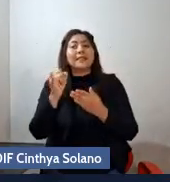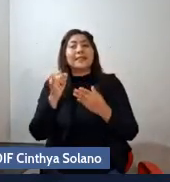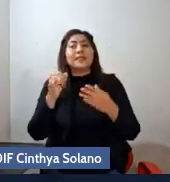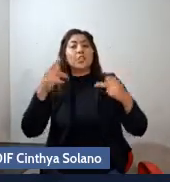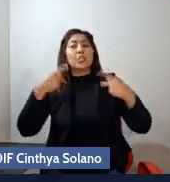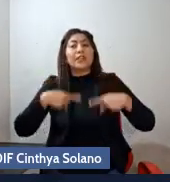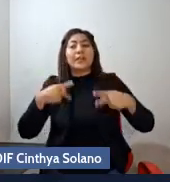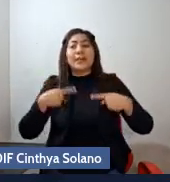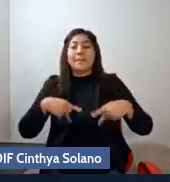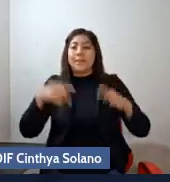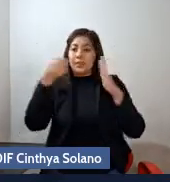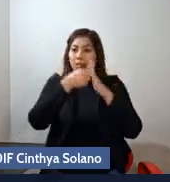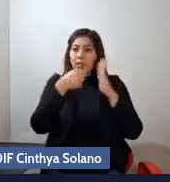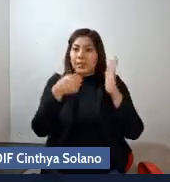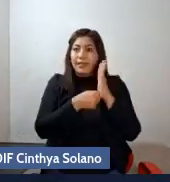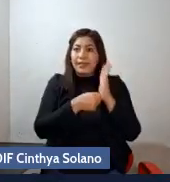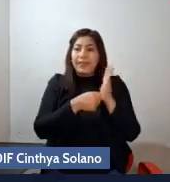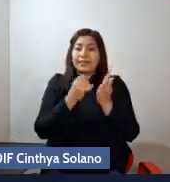sus bienes.